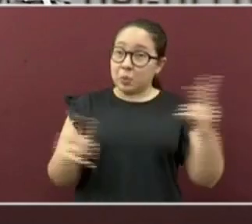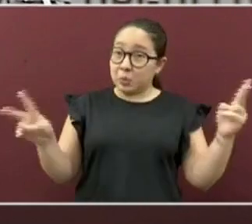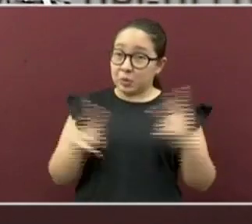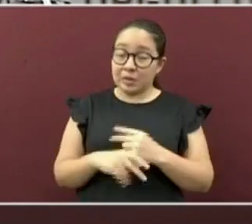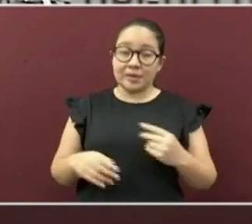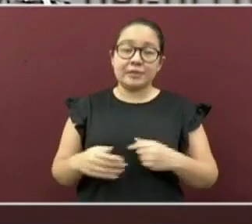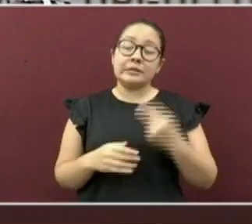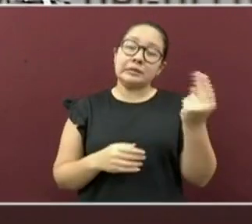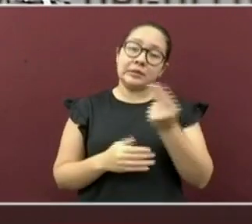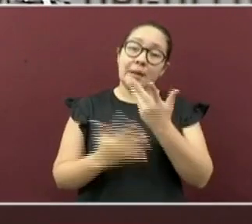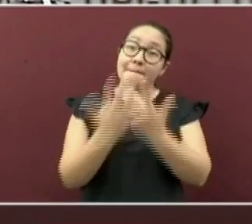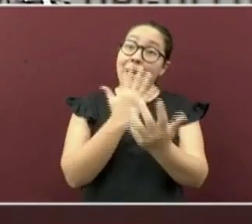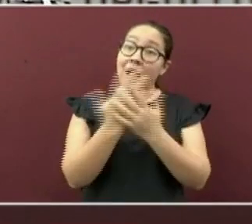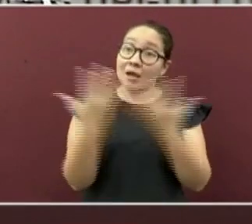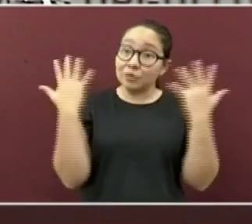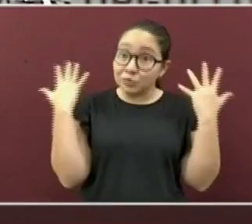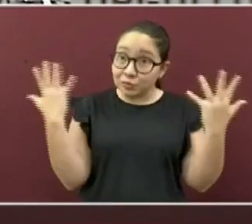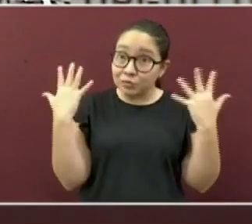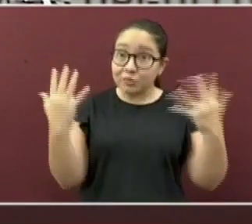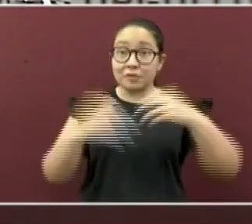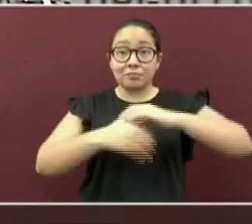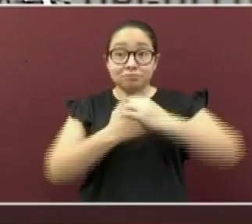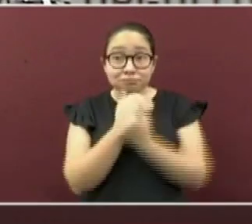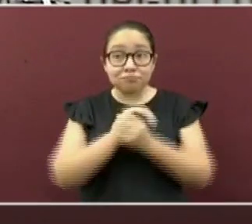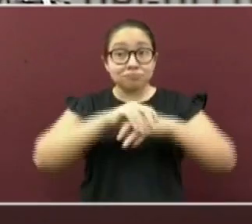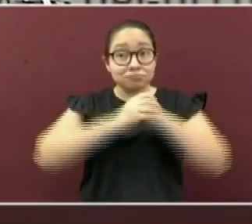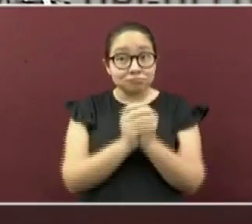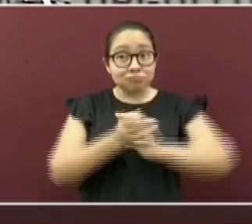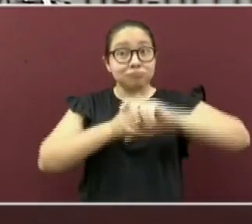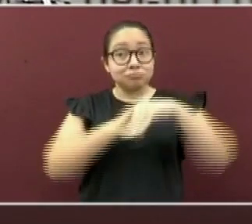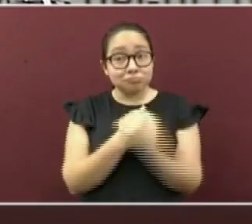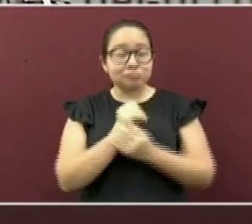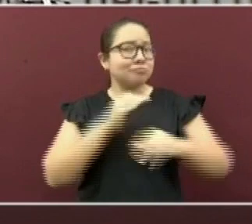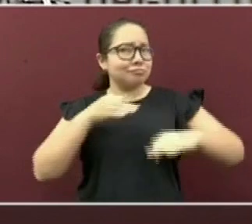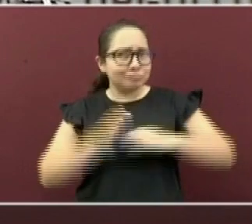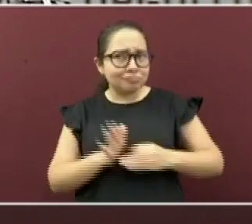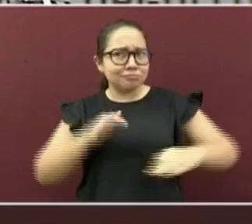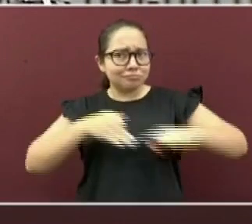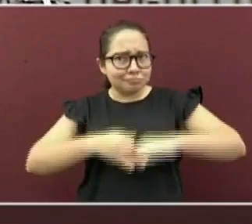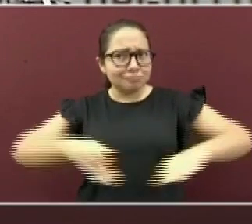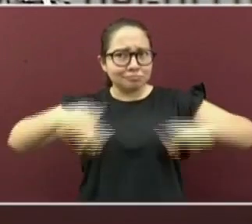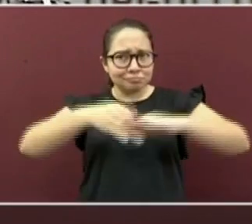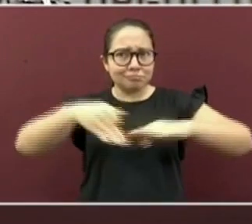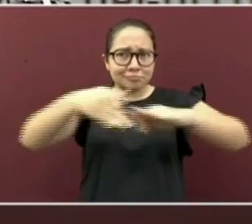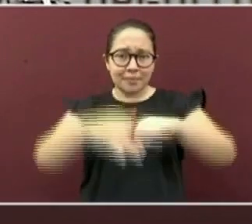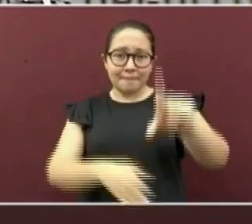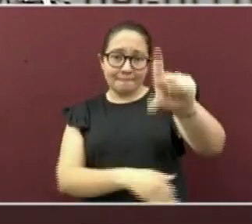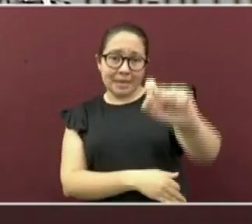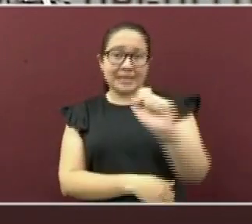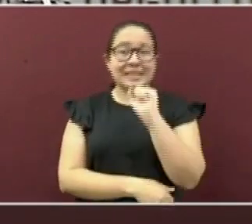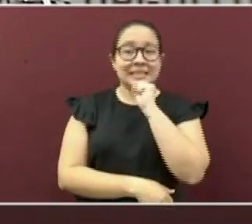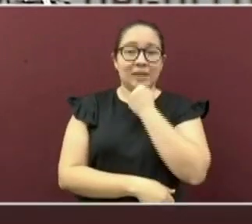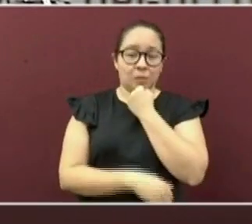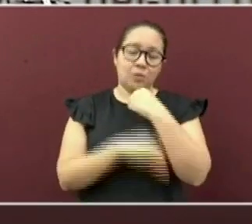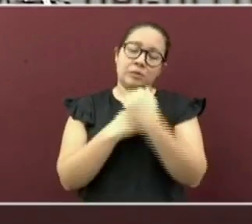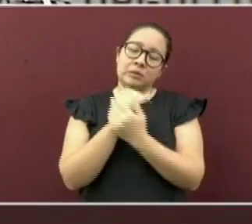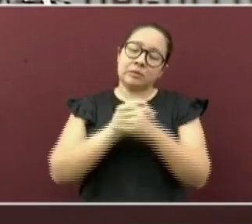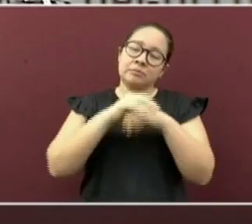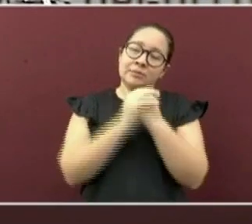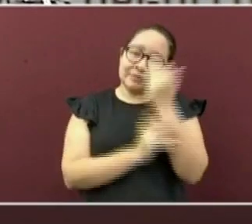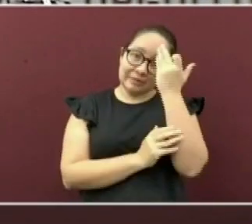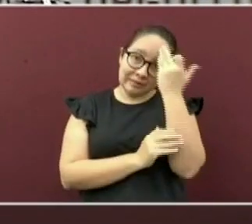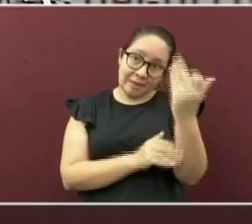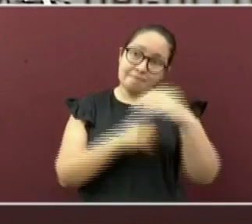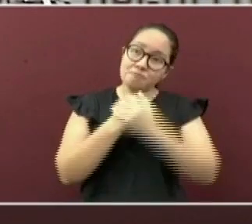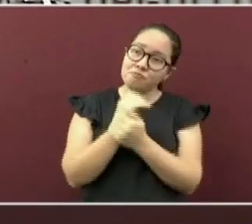Lávese periódicamente las manos con agua y jabón y por lo menos durante 20 segundos. Y